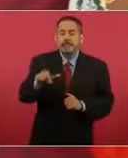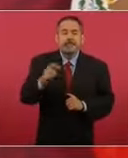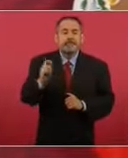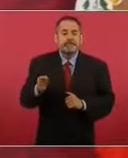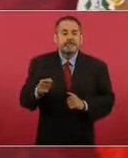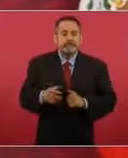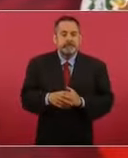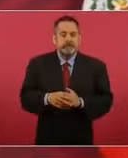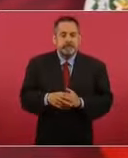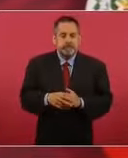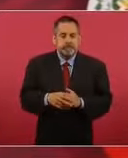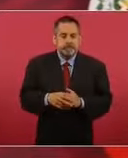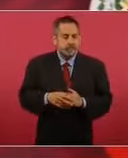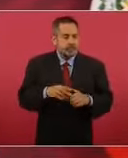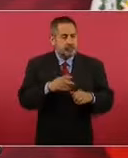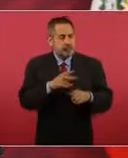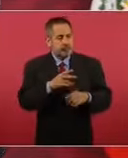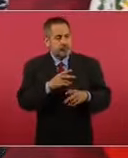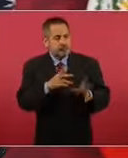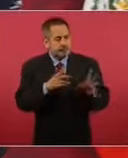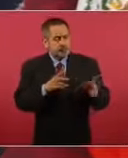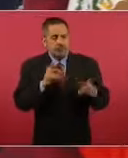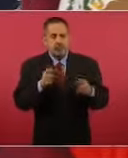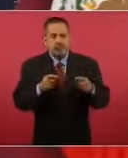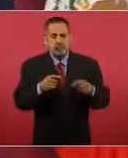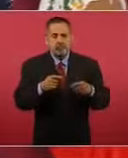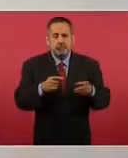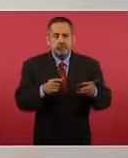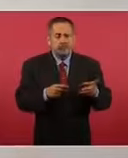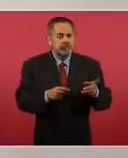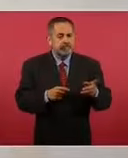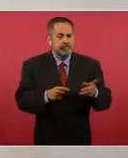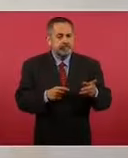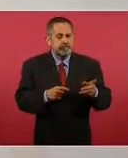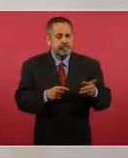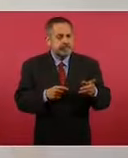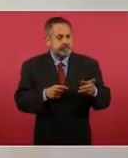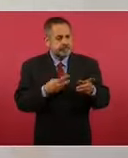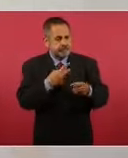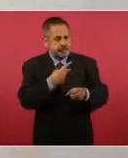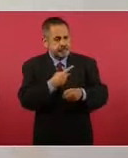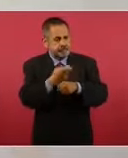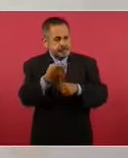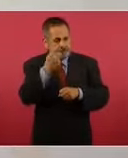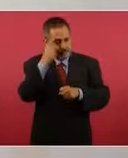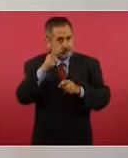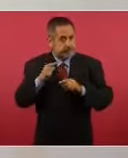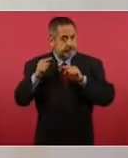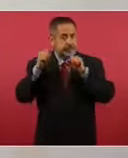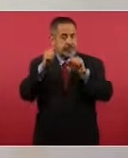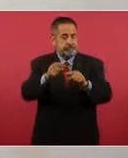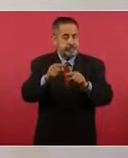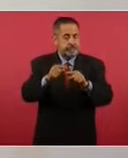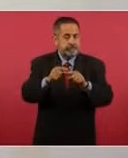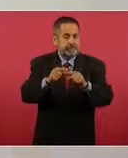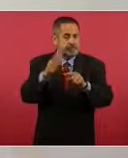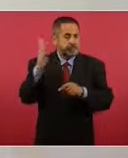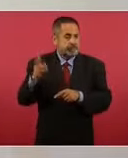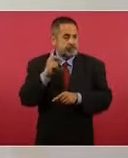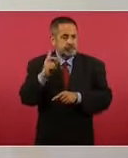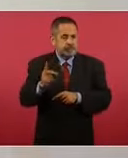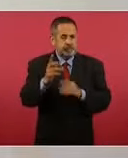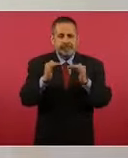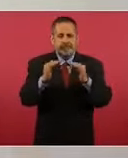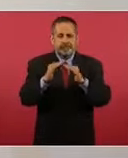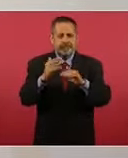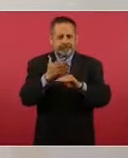recibimos esta invitación para visitar la casa blanca en julio